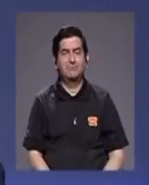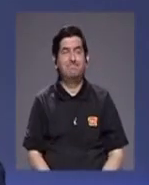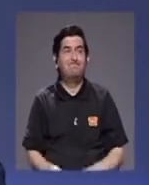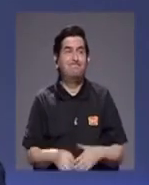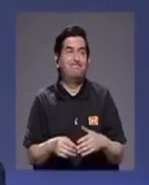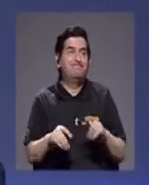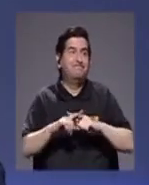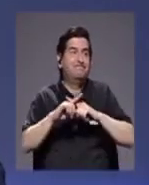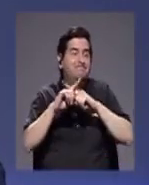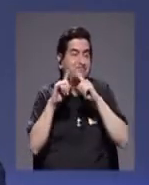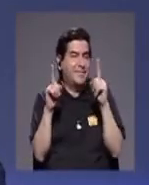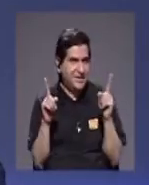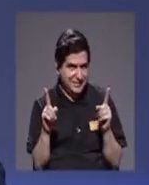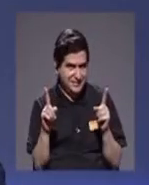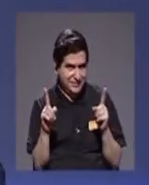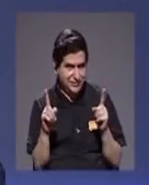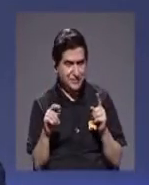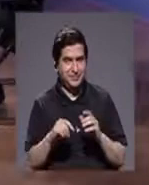pero